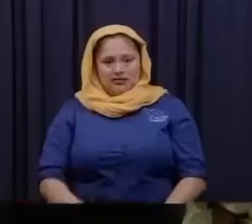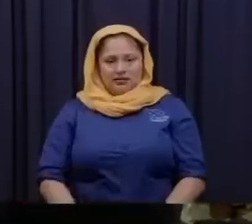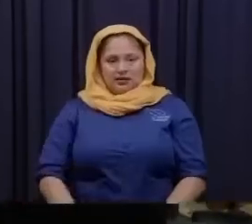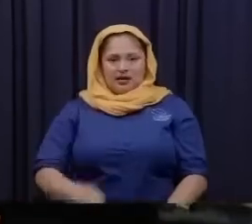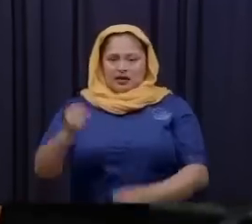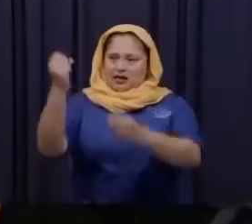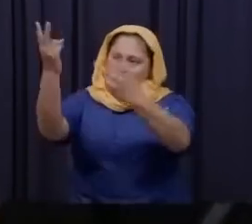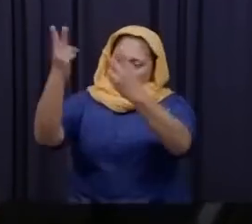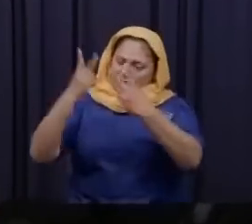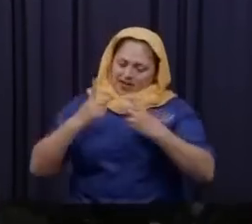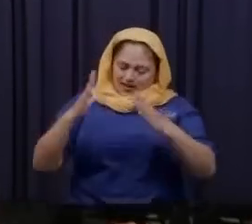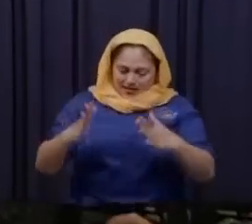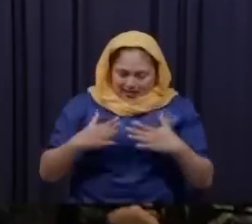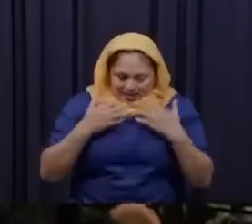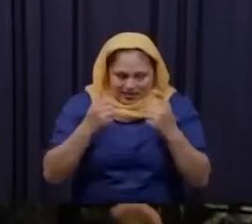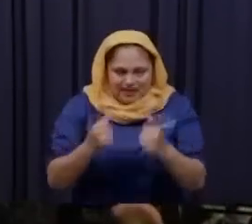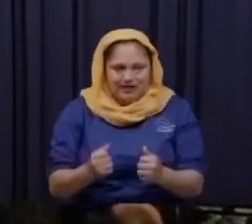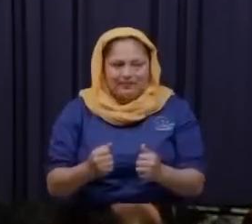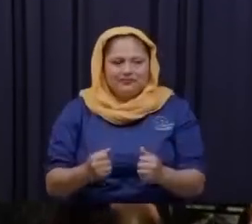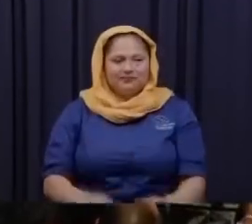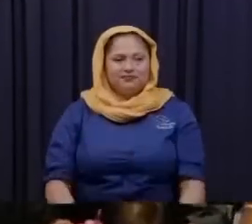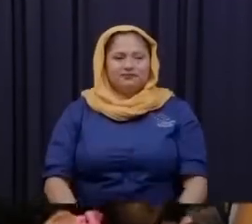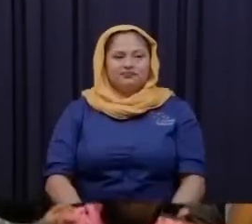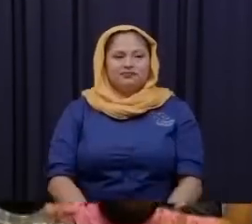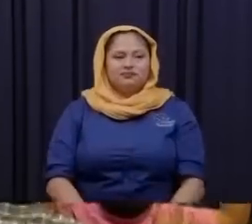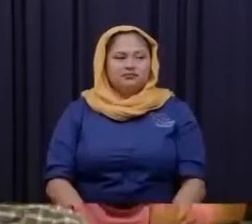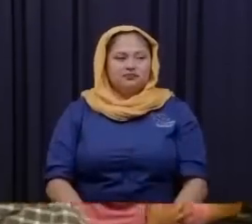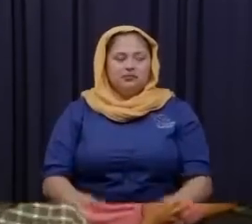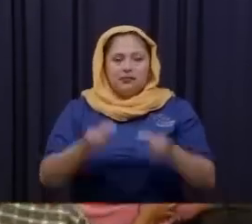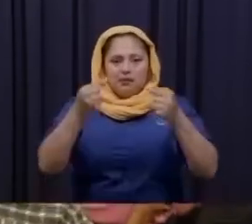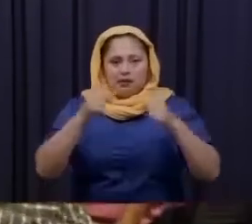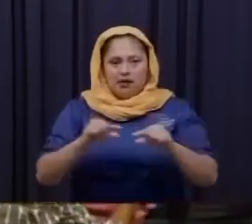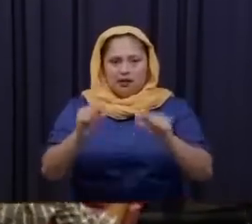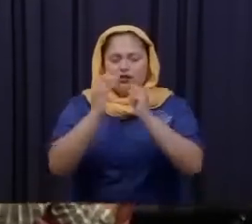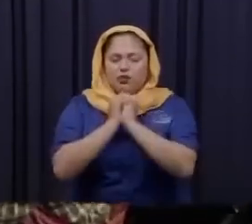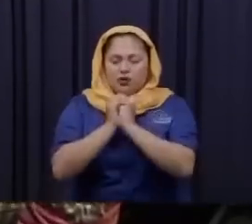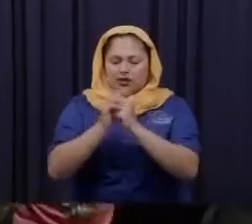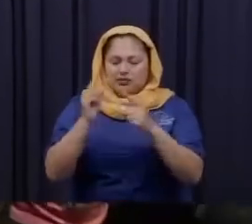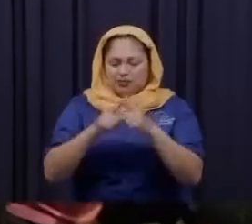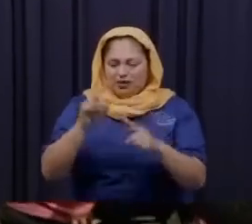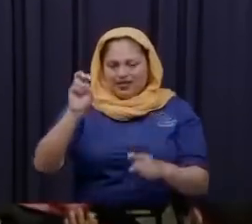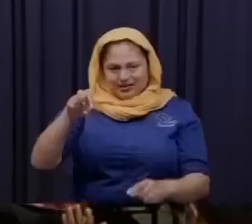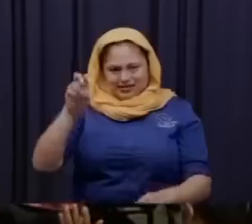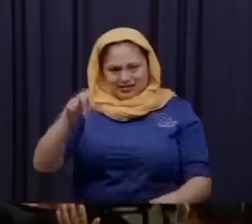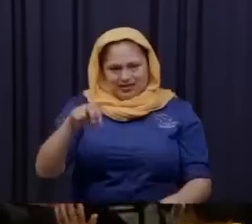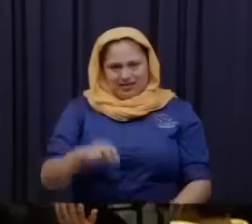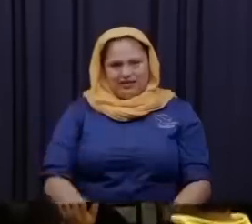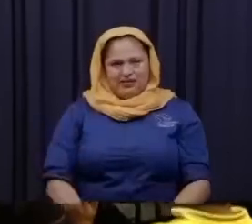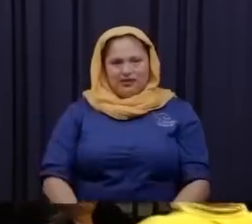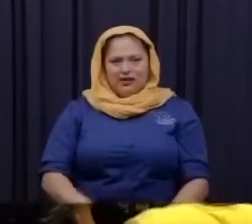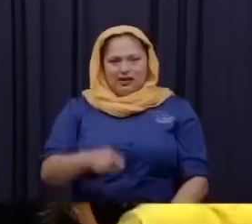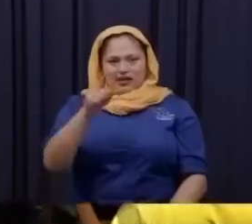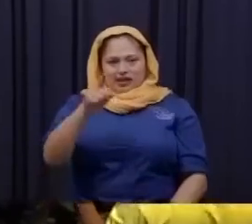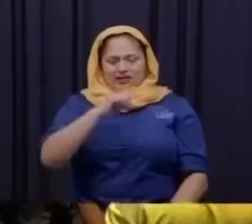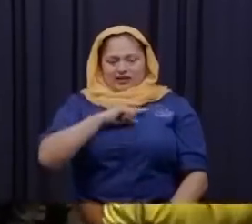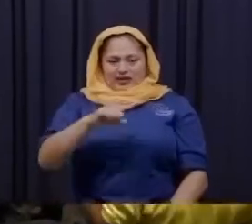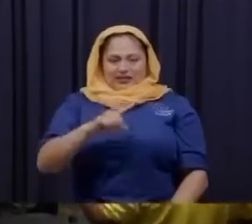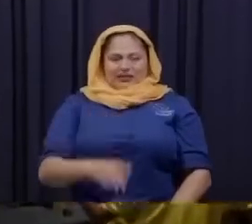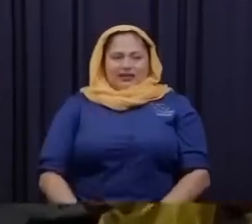que venga esa sanidad mientras oras por el necesitado. Eso